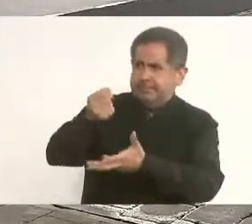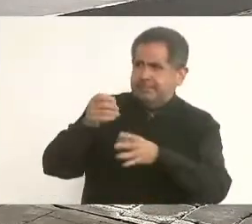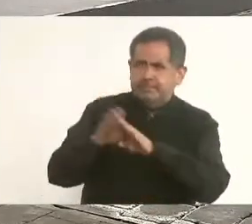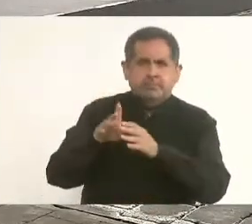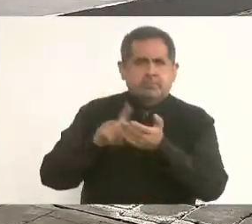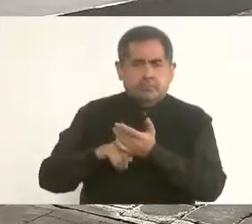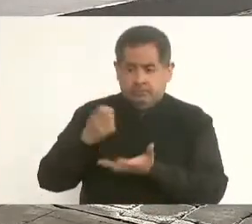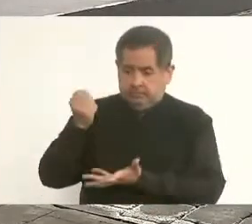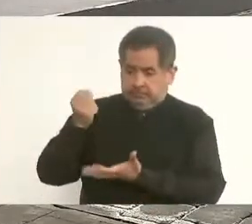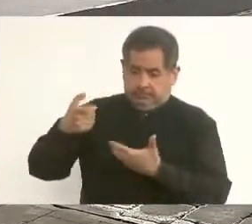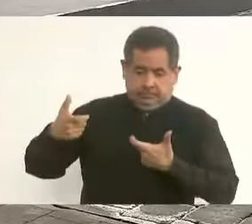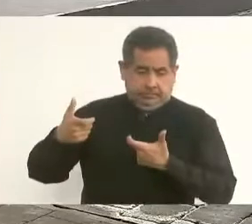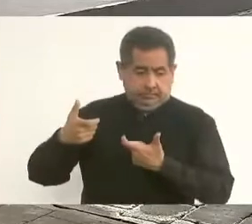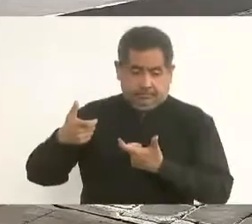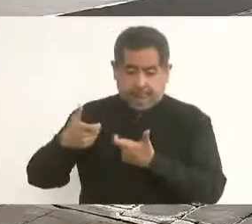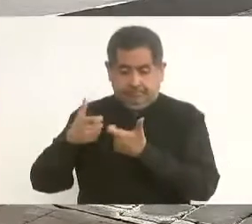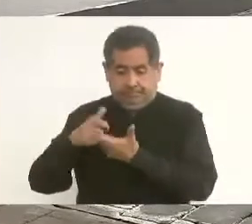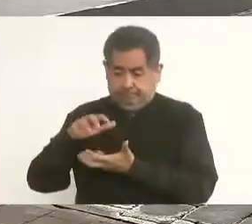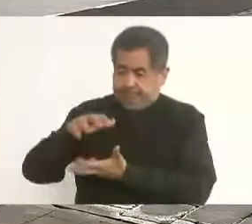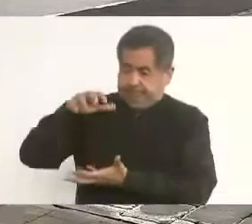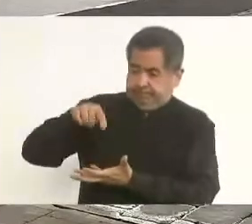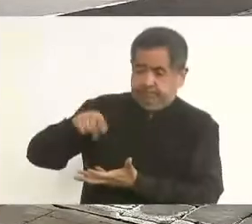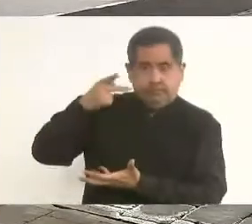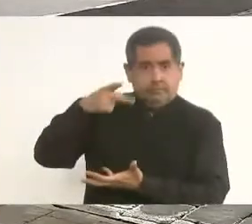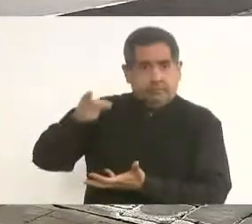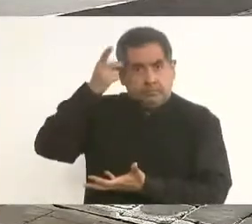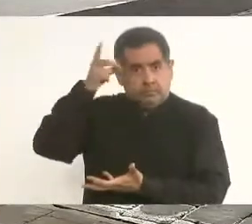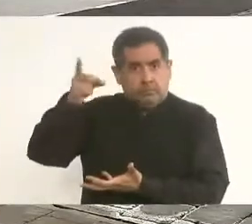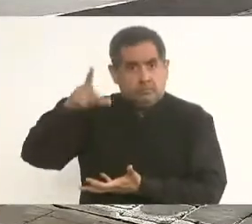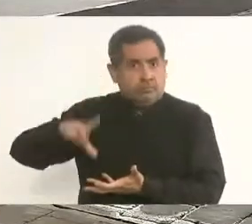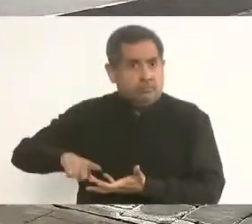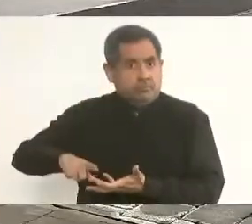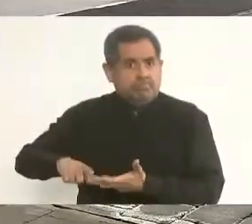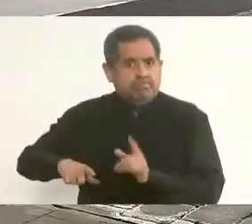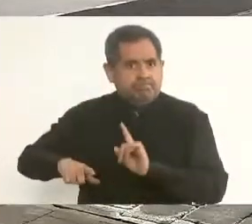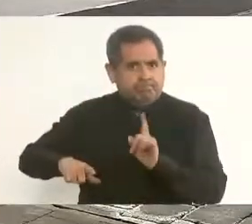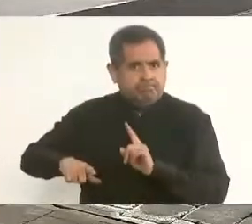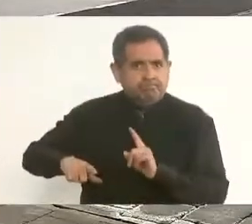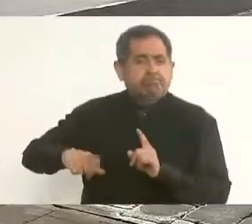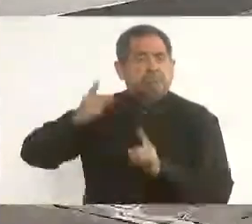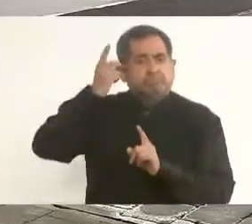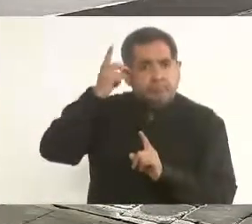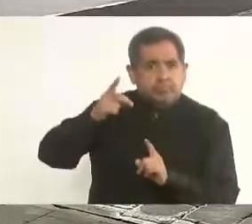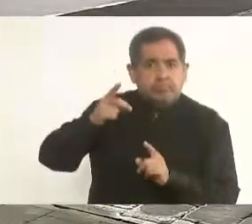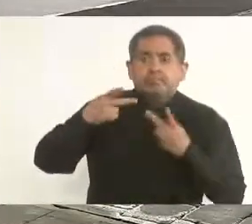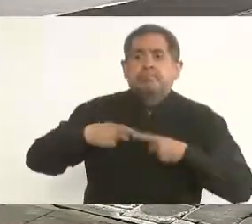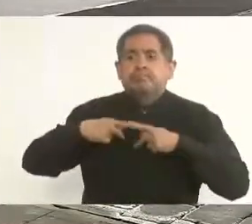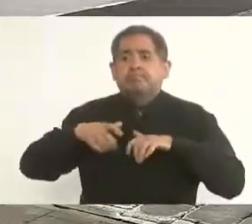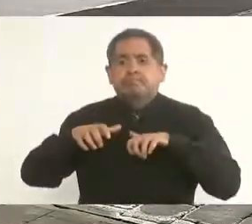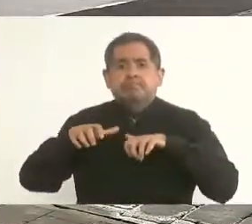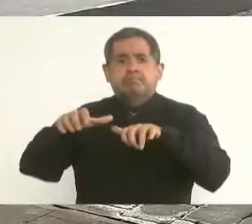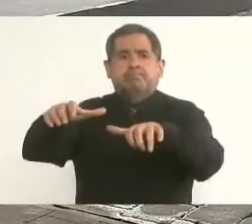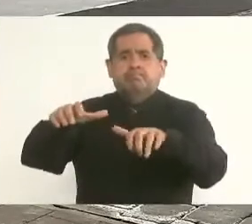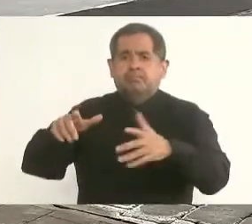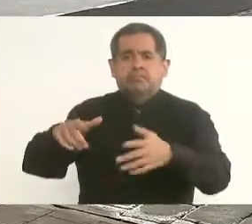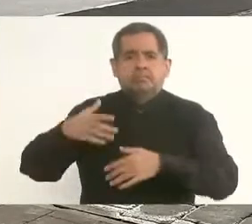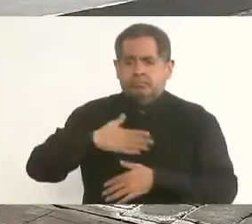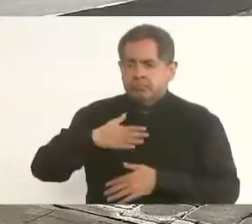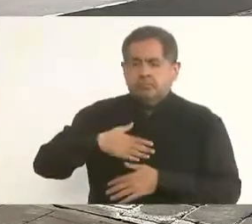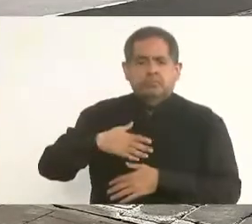del gobierno, el presupuesto es del pueblo. Nosotros somos